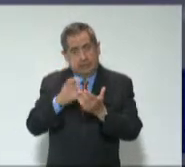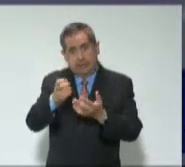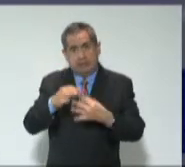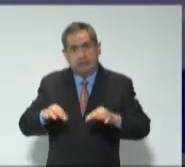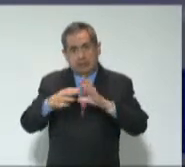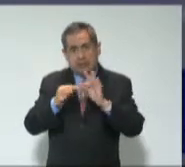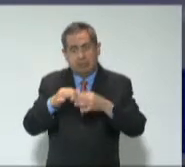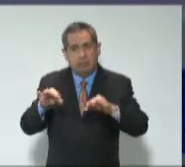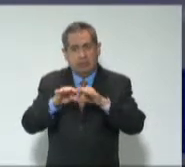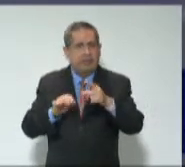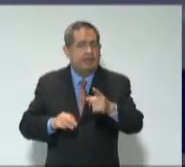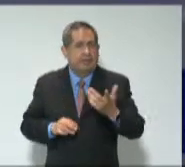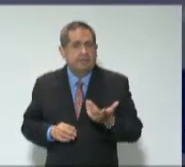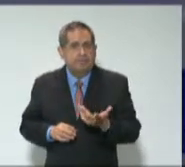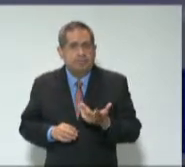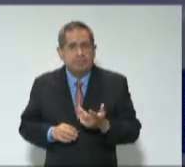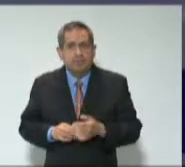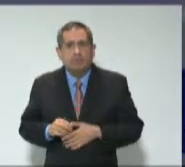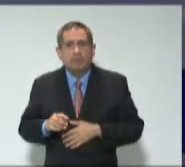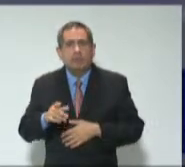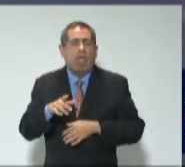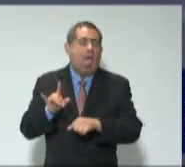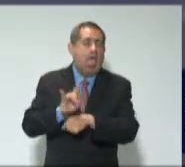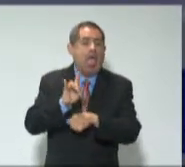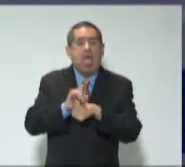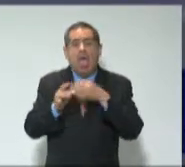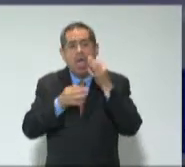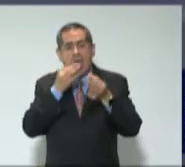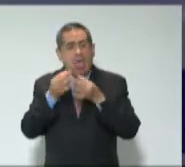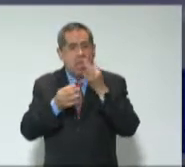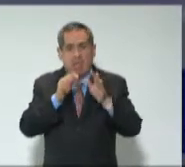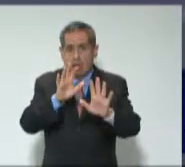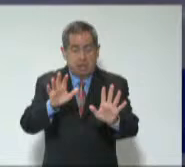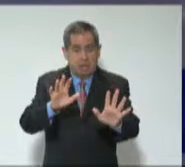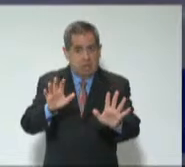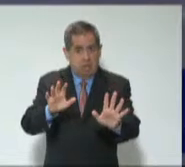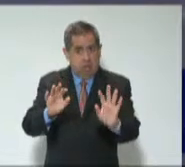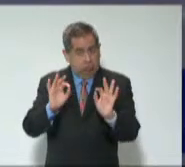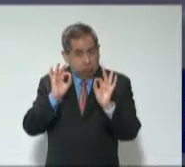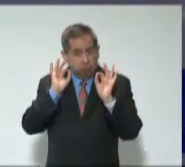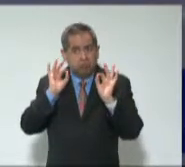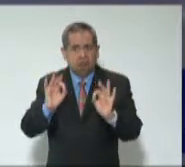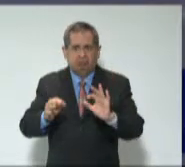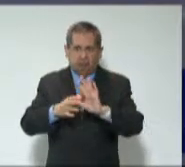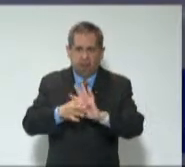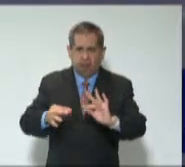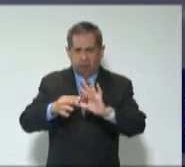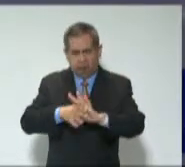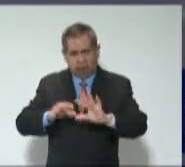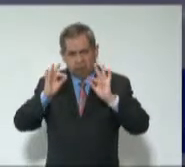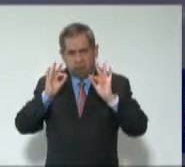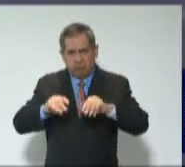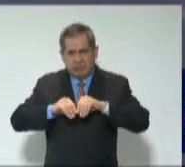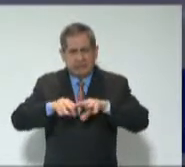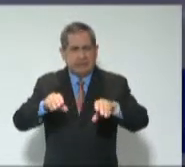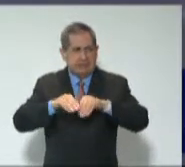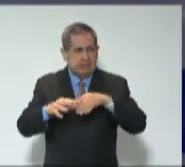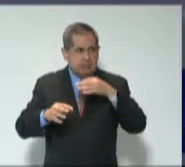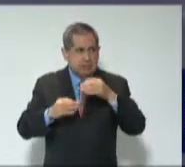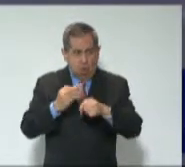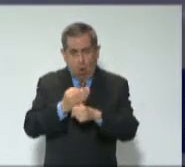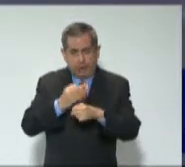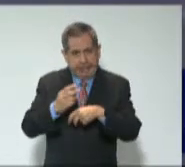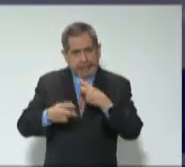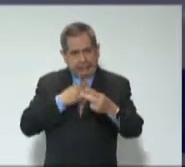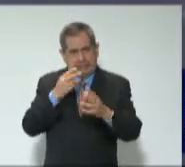eso no estamos en la simulación estamos en una realidad que nos ha